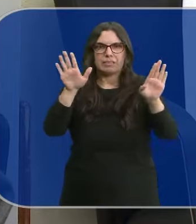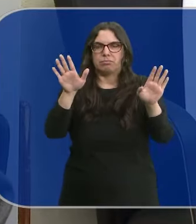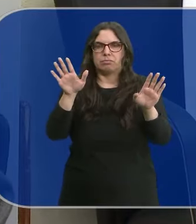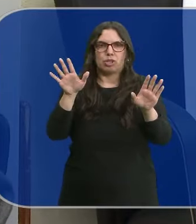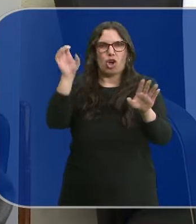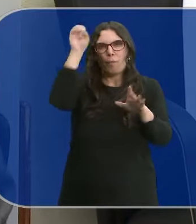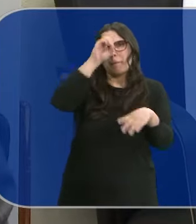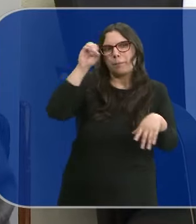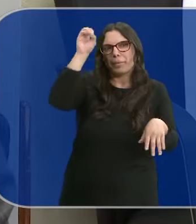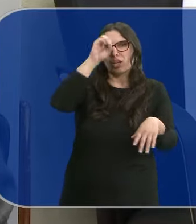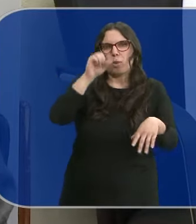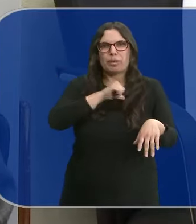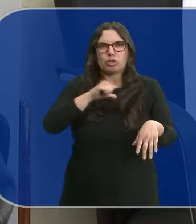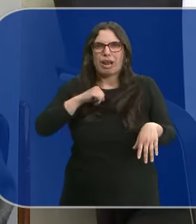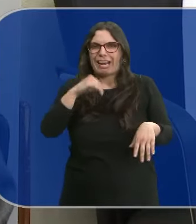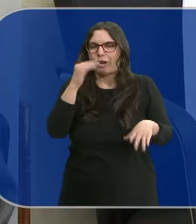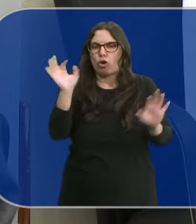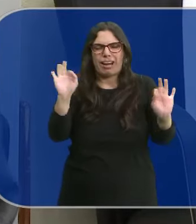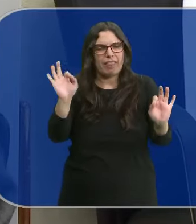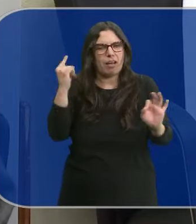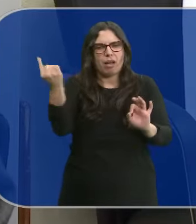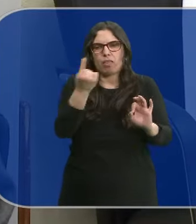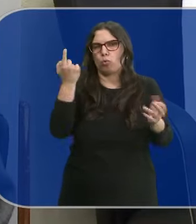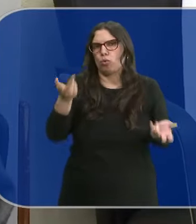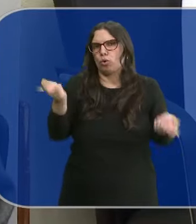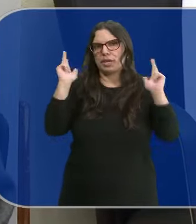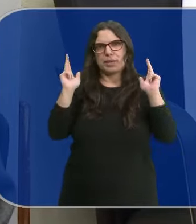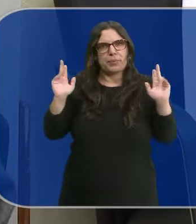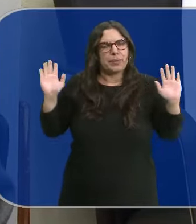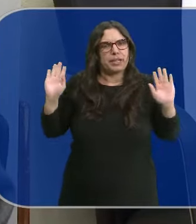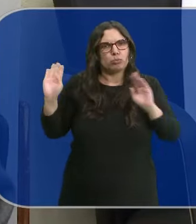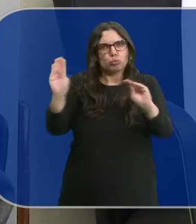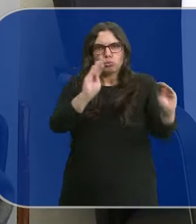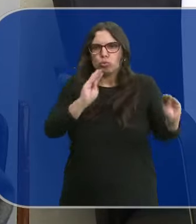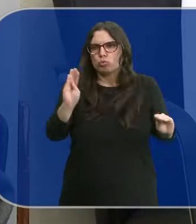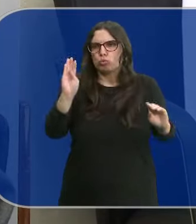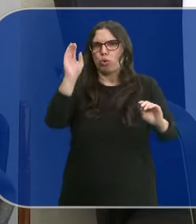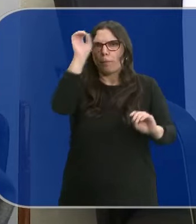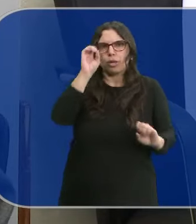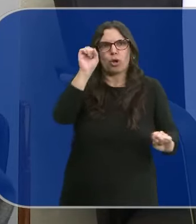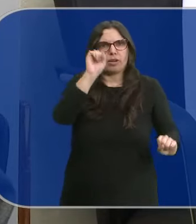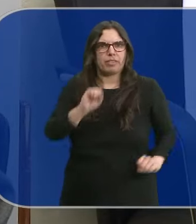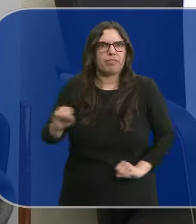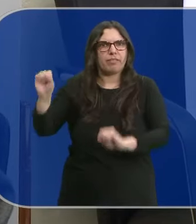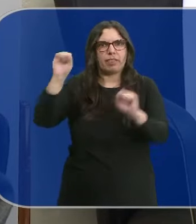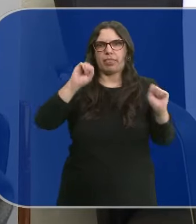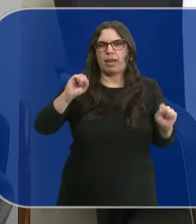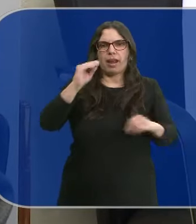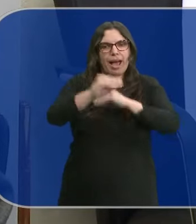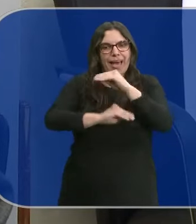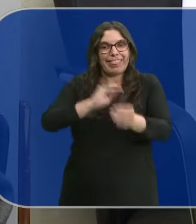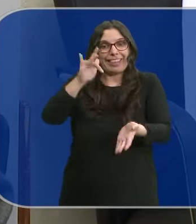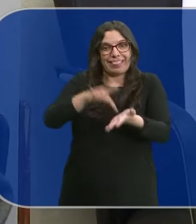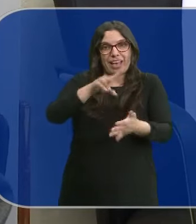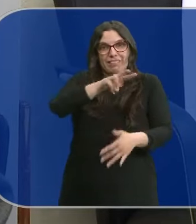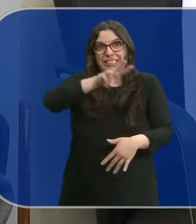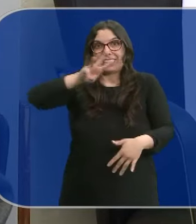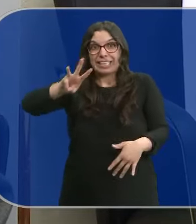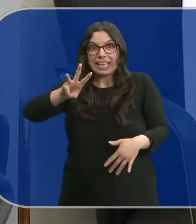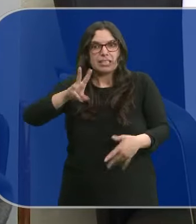en opiniones personales, cada uno es libre de opinar y de defender y de hacer ese día de forma